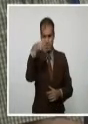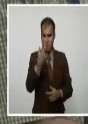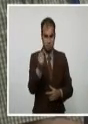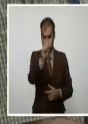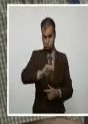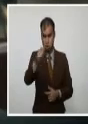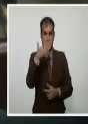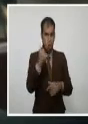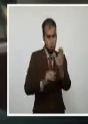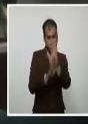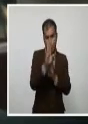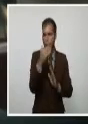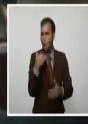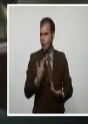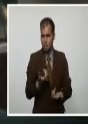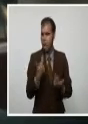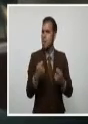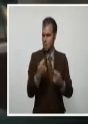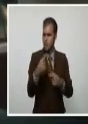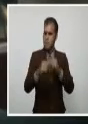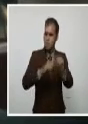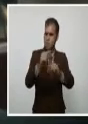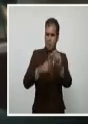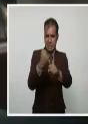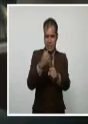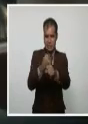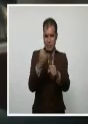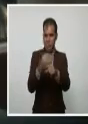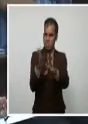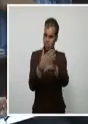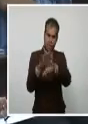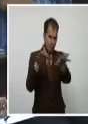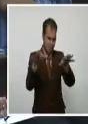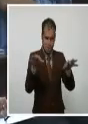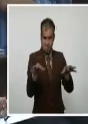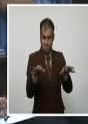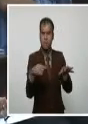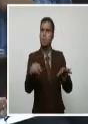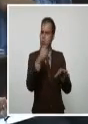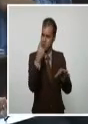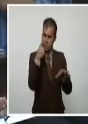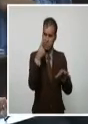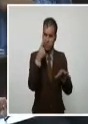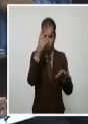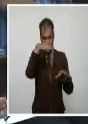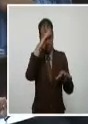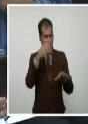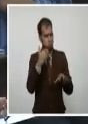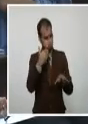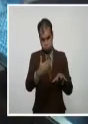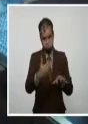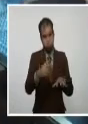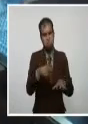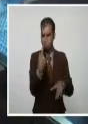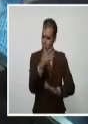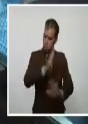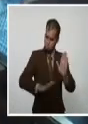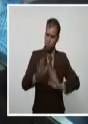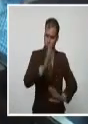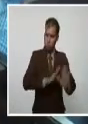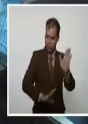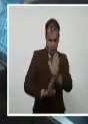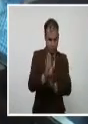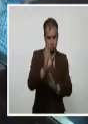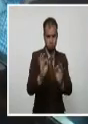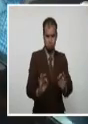socialismo, se ganará la batalla en la que desde los diferentes frentes se pone a prueba la resistencia de un país que no se detiene por el bienestar de su